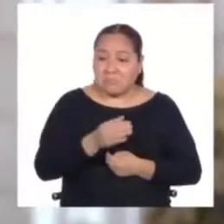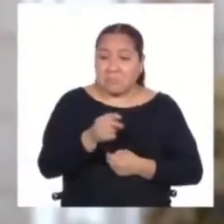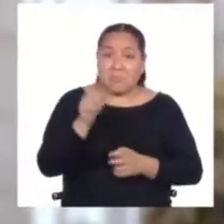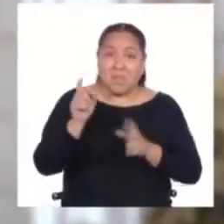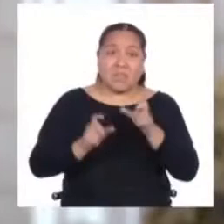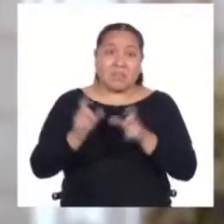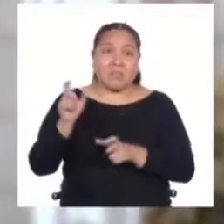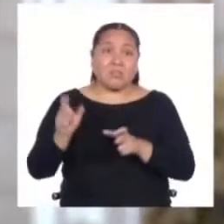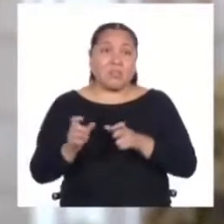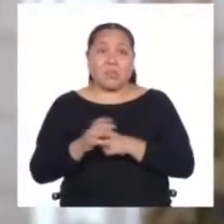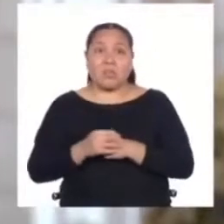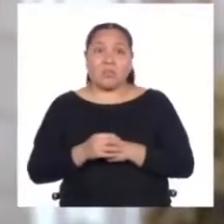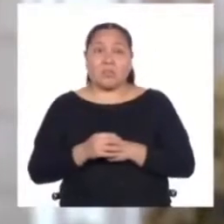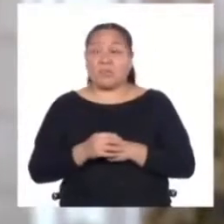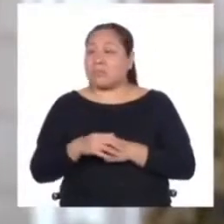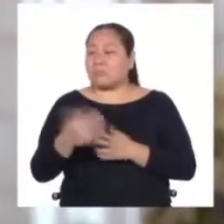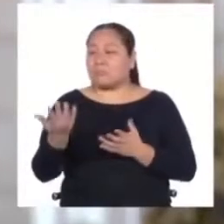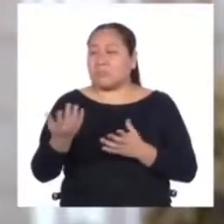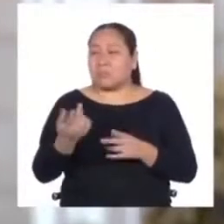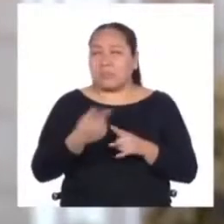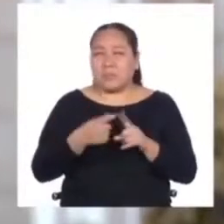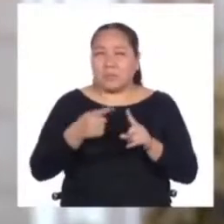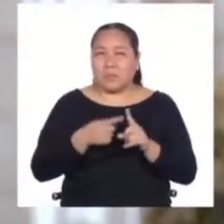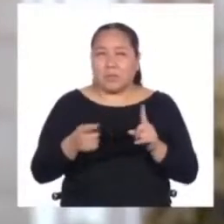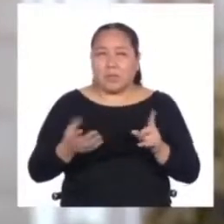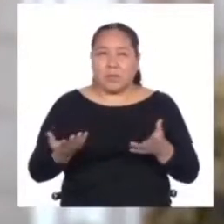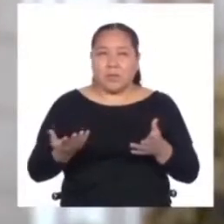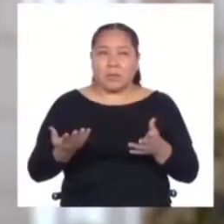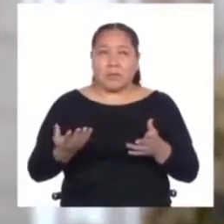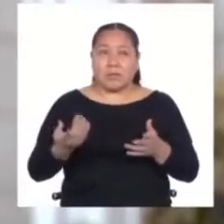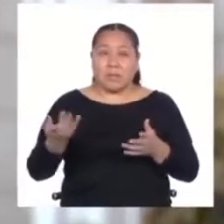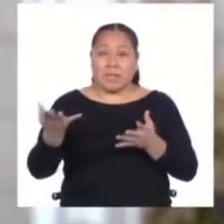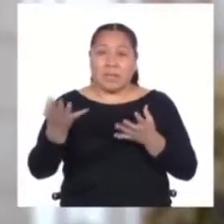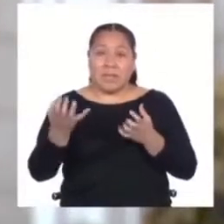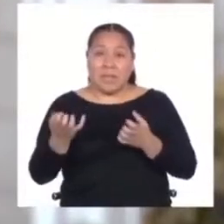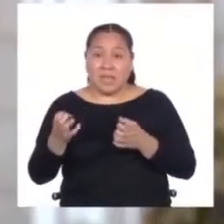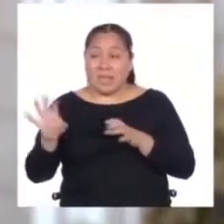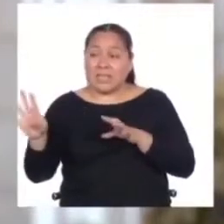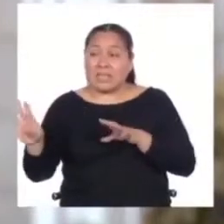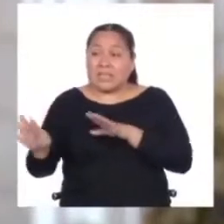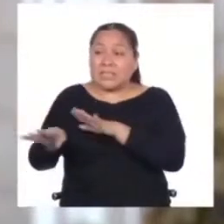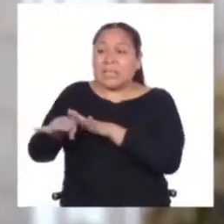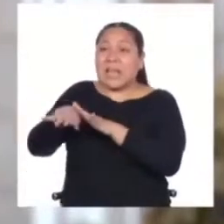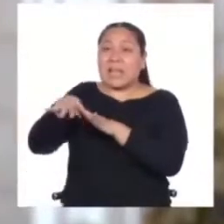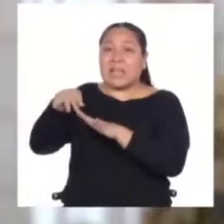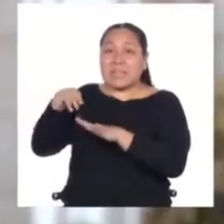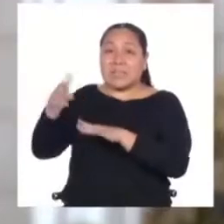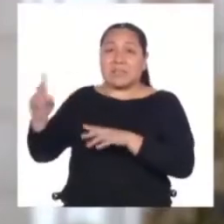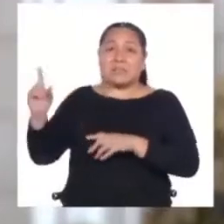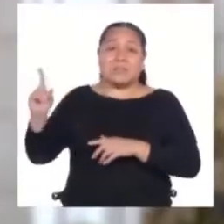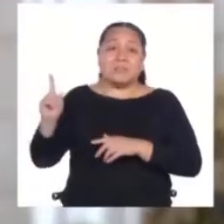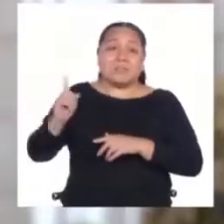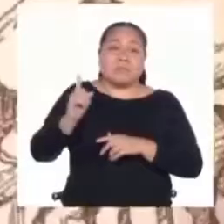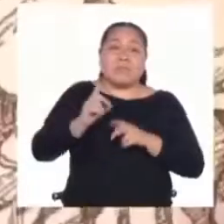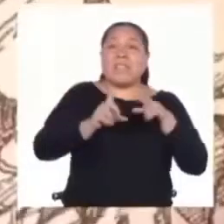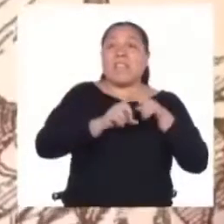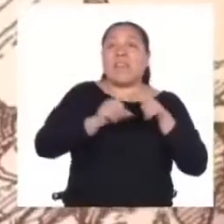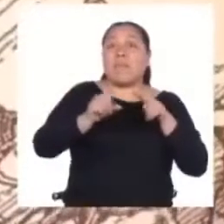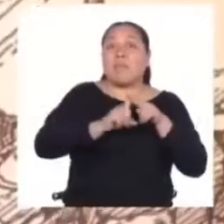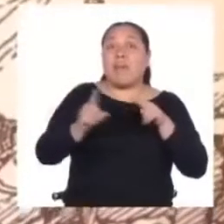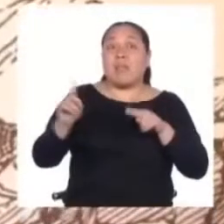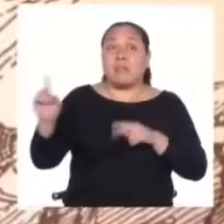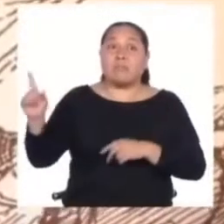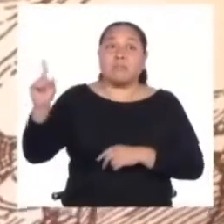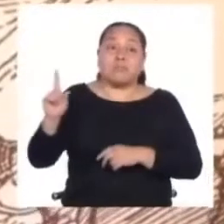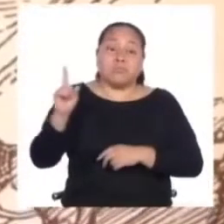marginal, que por una u otra razón quiere retirarse por escapar de